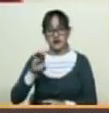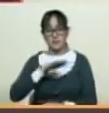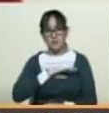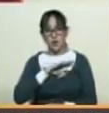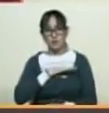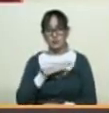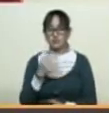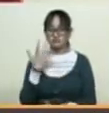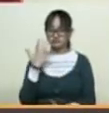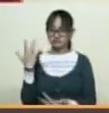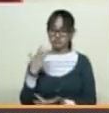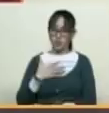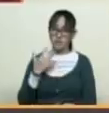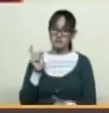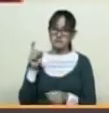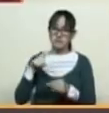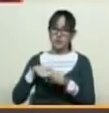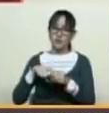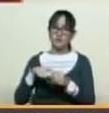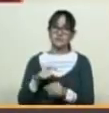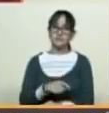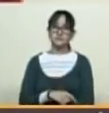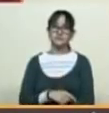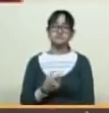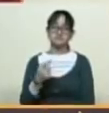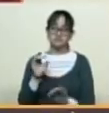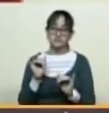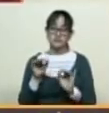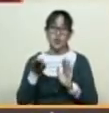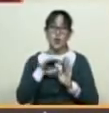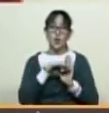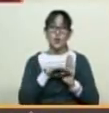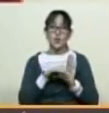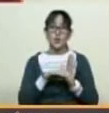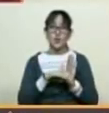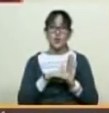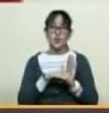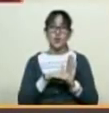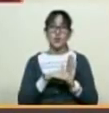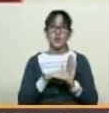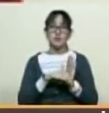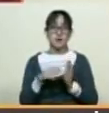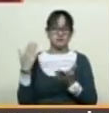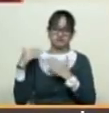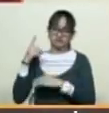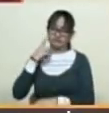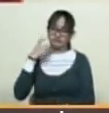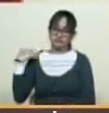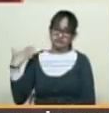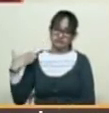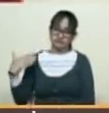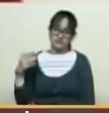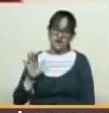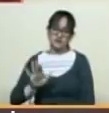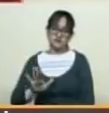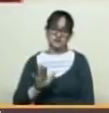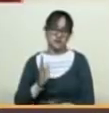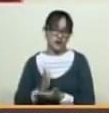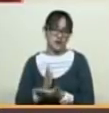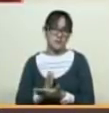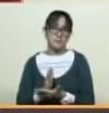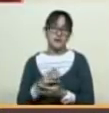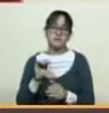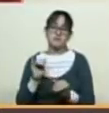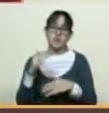Nacional Electoral y, como dije, son las normas que tradicionalmente utilizamos para